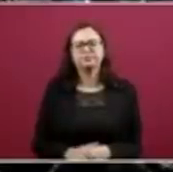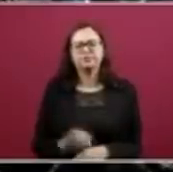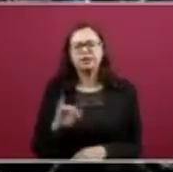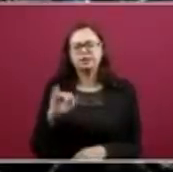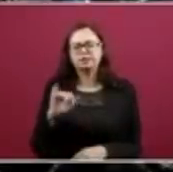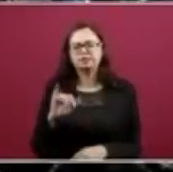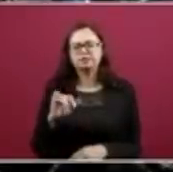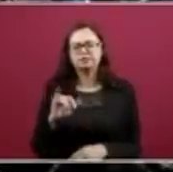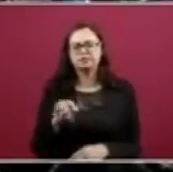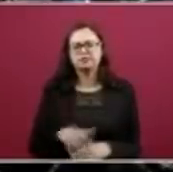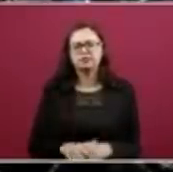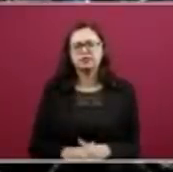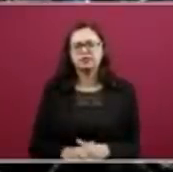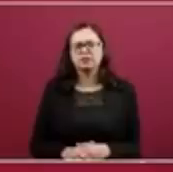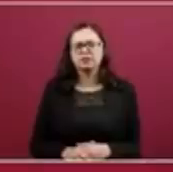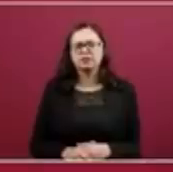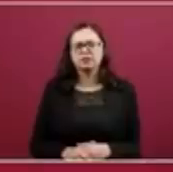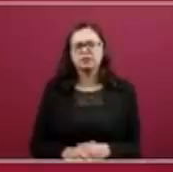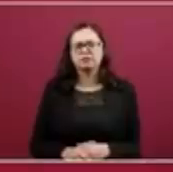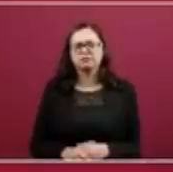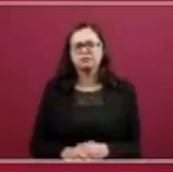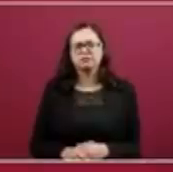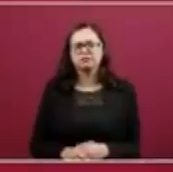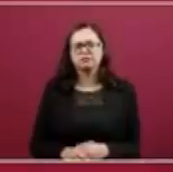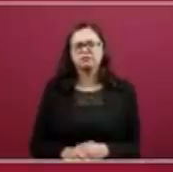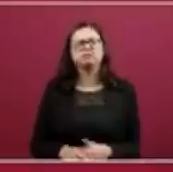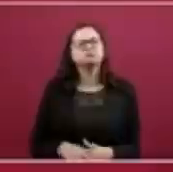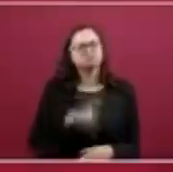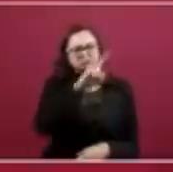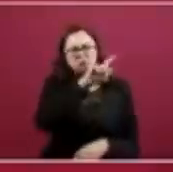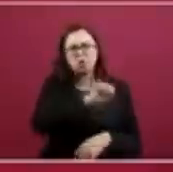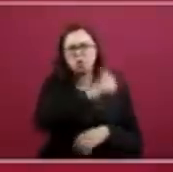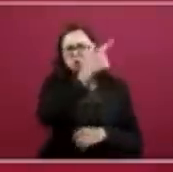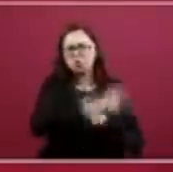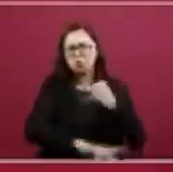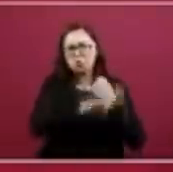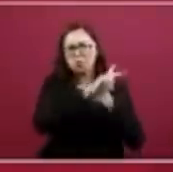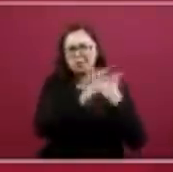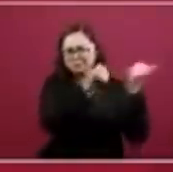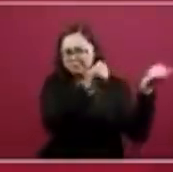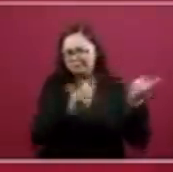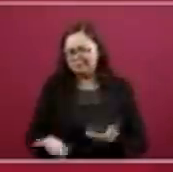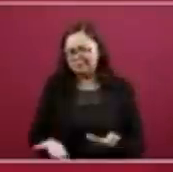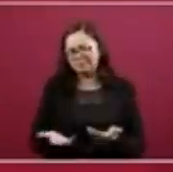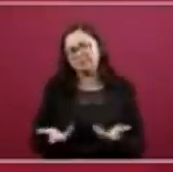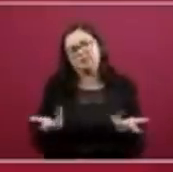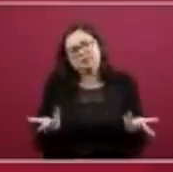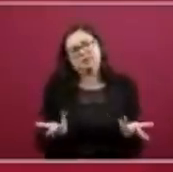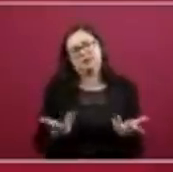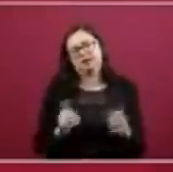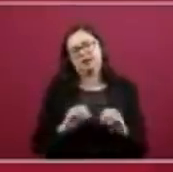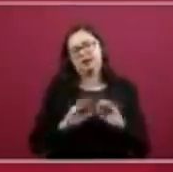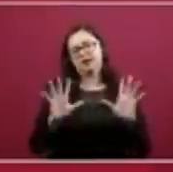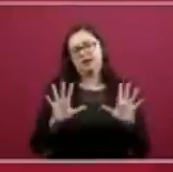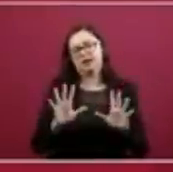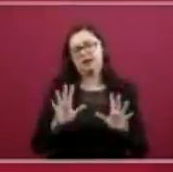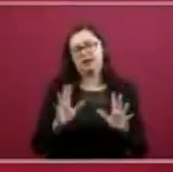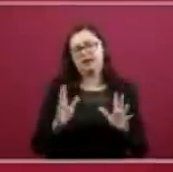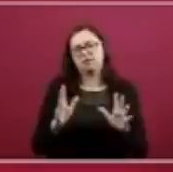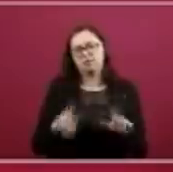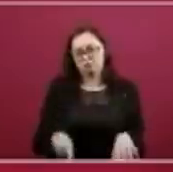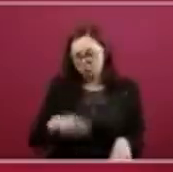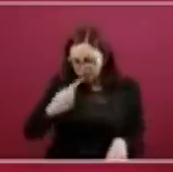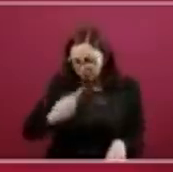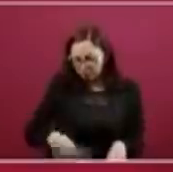que haya inversión extranjera y en este caso, pues inversión de nuestros